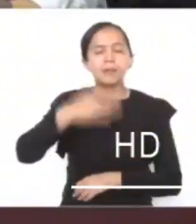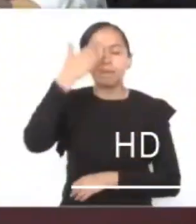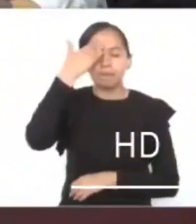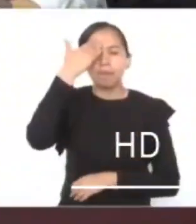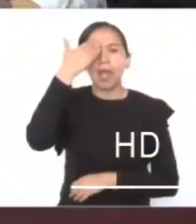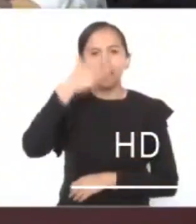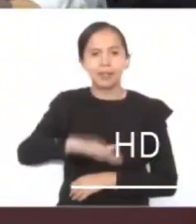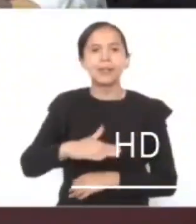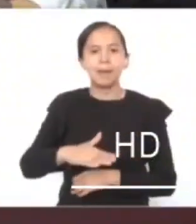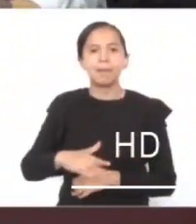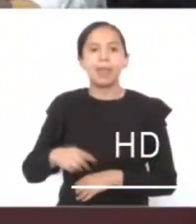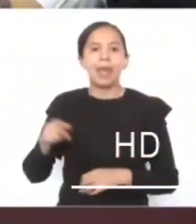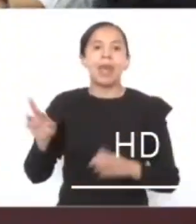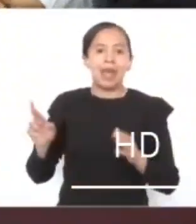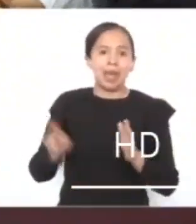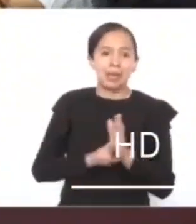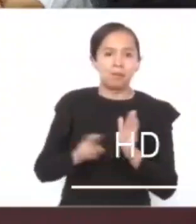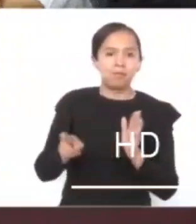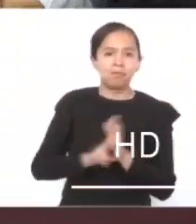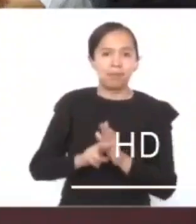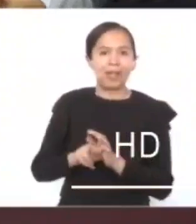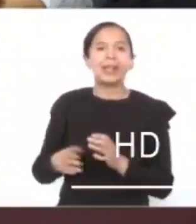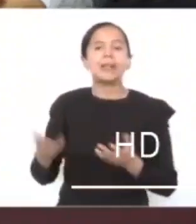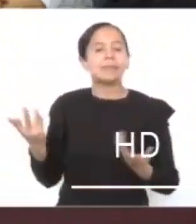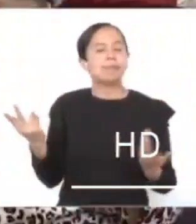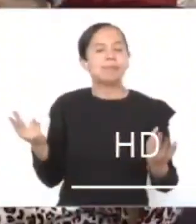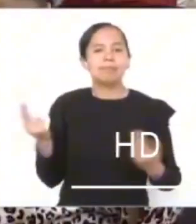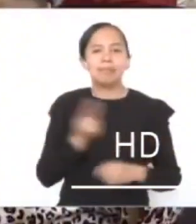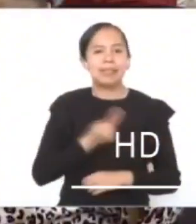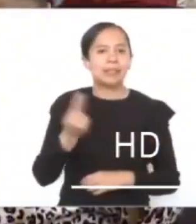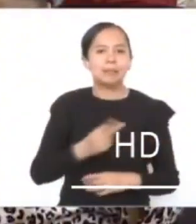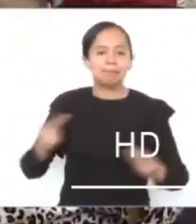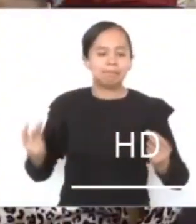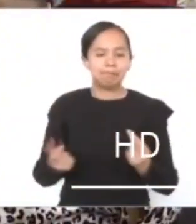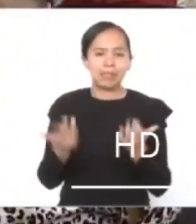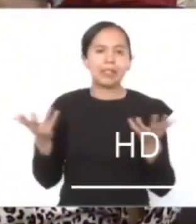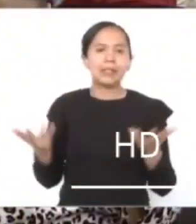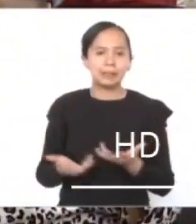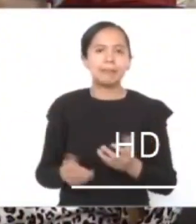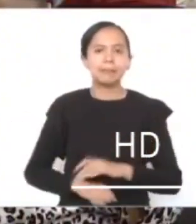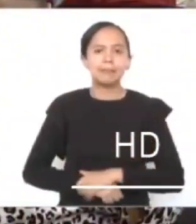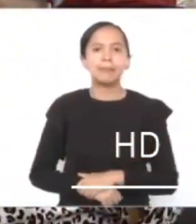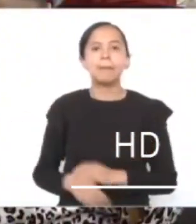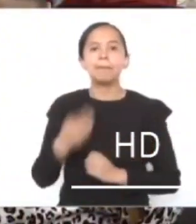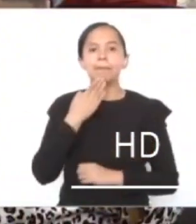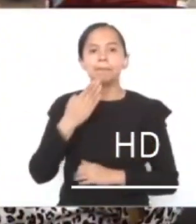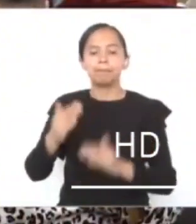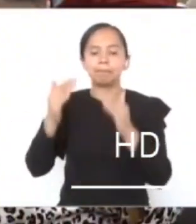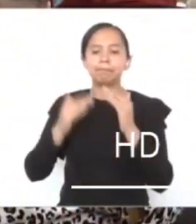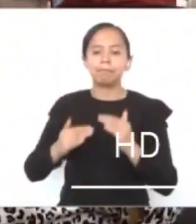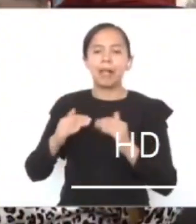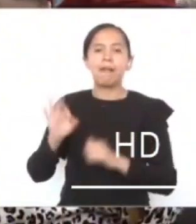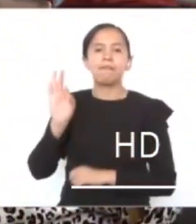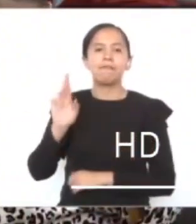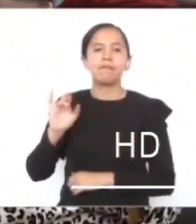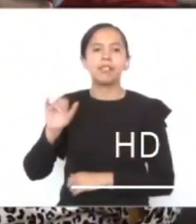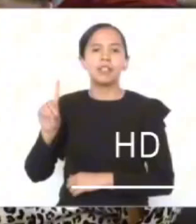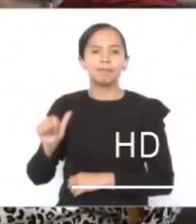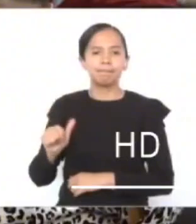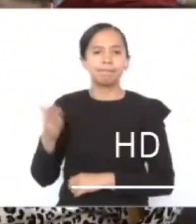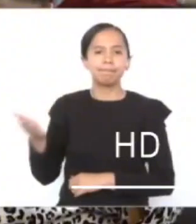tiene que hacer en este tipo de ejercicio ciudadano. Gracias. Siguiente pregunta, Frida Sánchez, de El